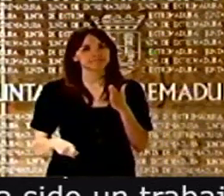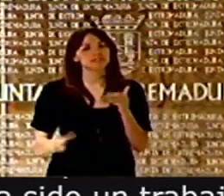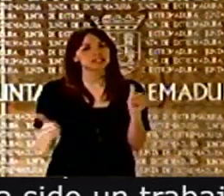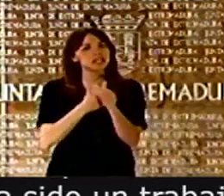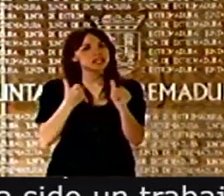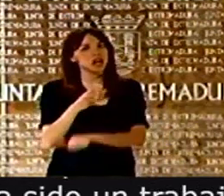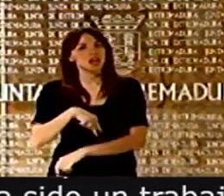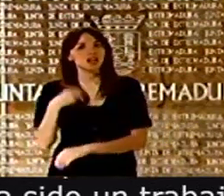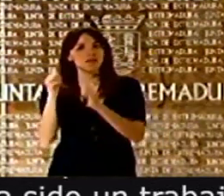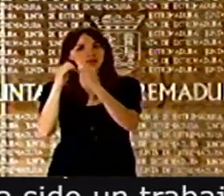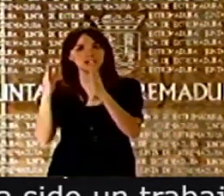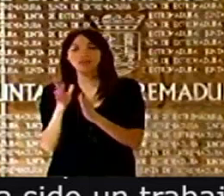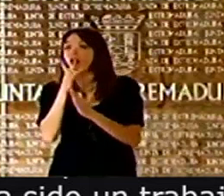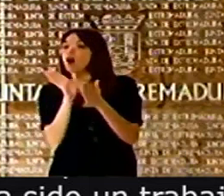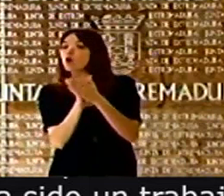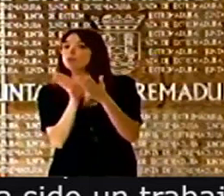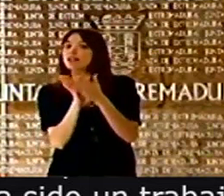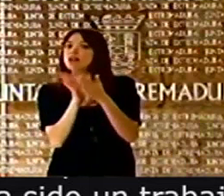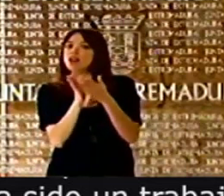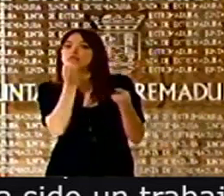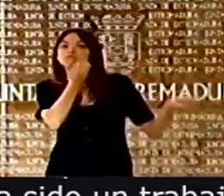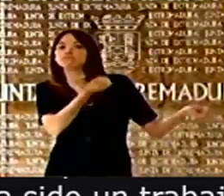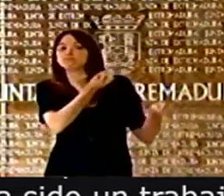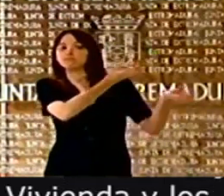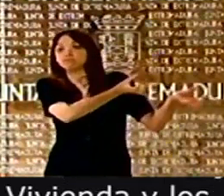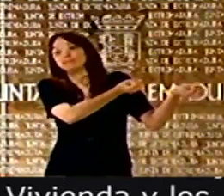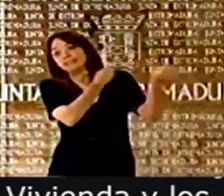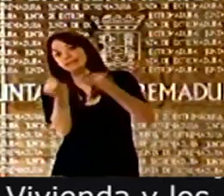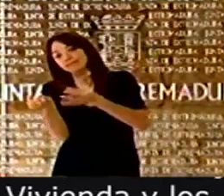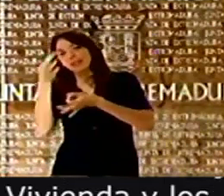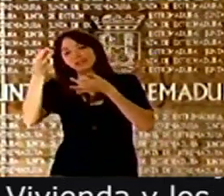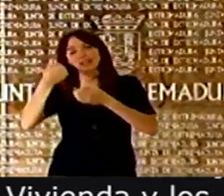se lo trasladan con mayor detalle del que yo puedo darle en este momento.